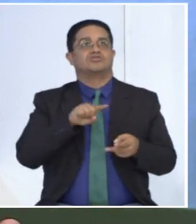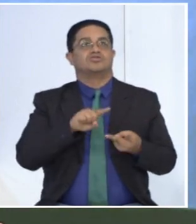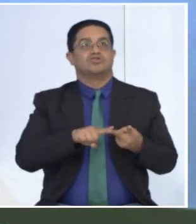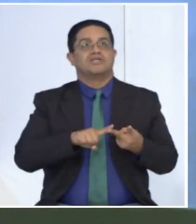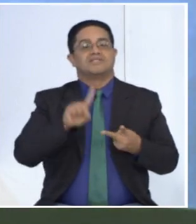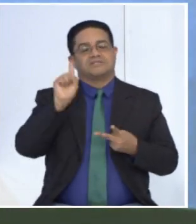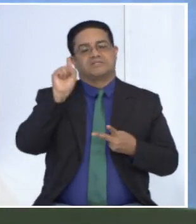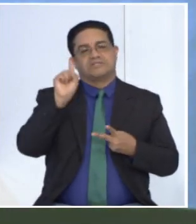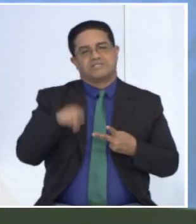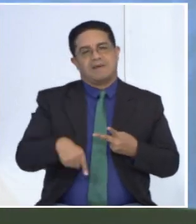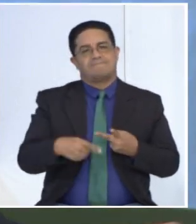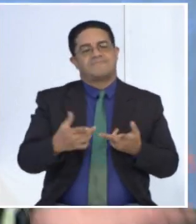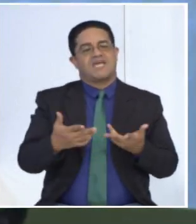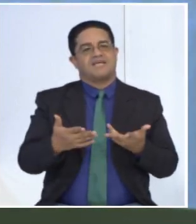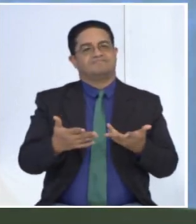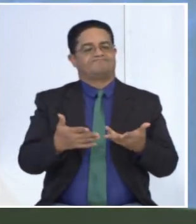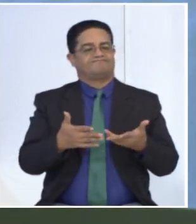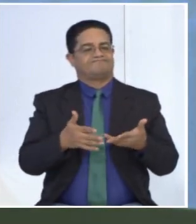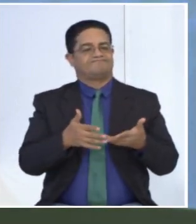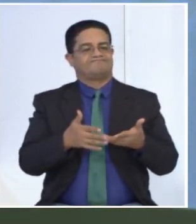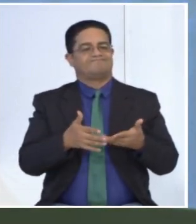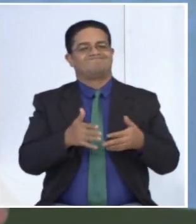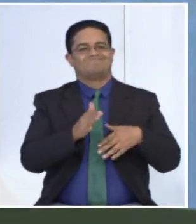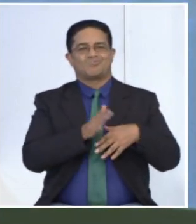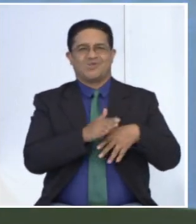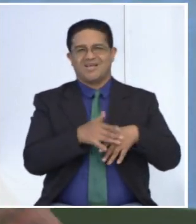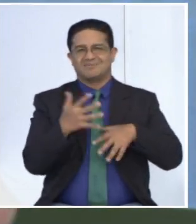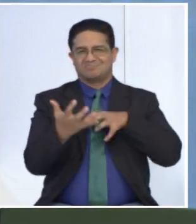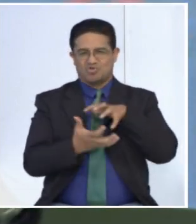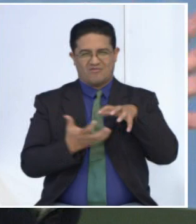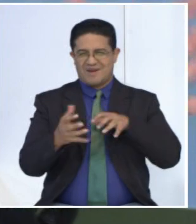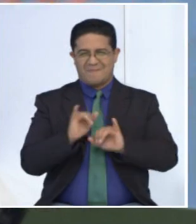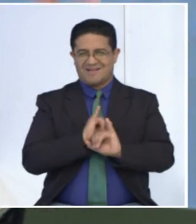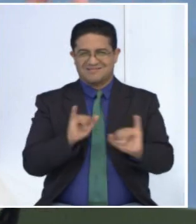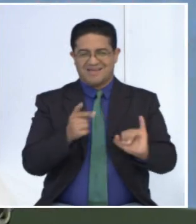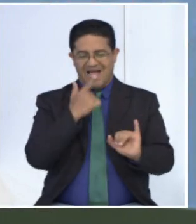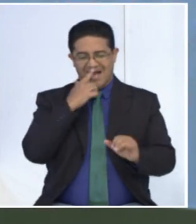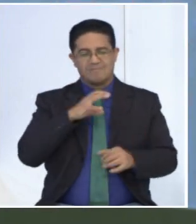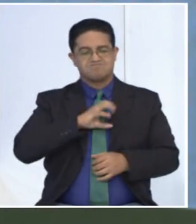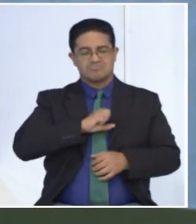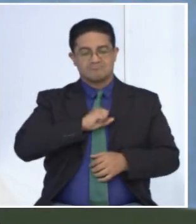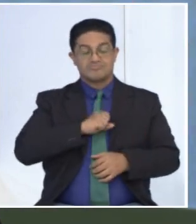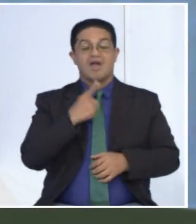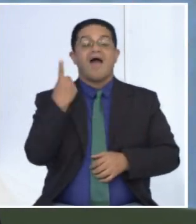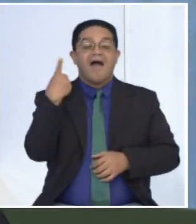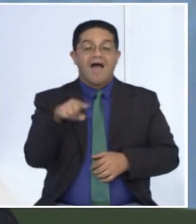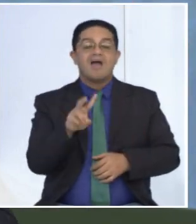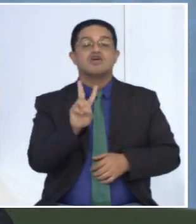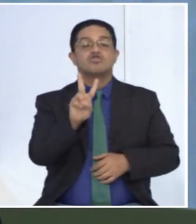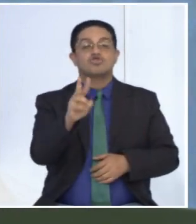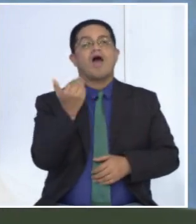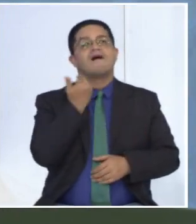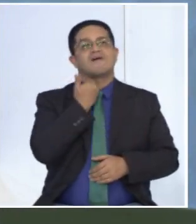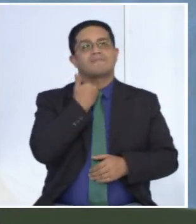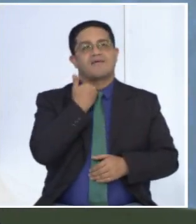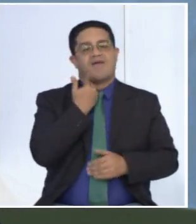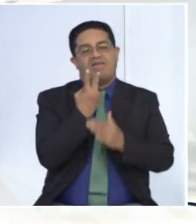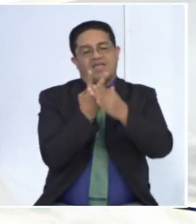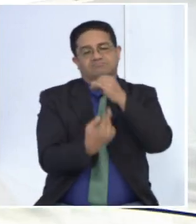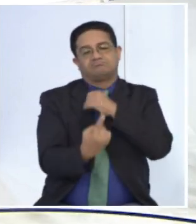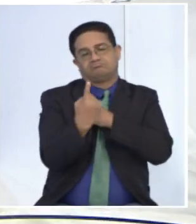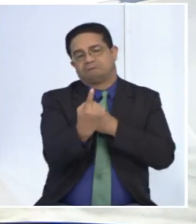paciente tener dilataciones venosas porque tiene una insuficiencia ya per se, entonces tenemos las dos patologías combinadas, ¿sí? Dos